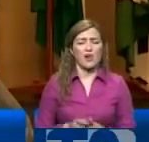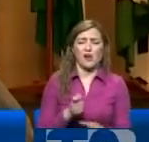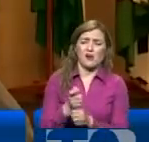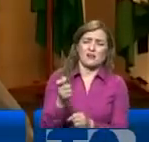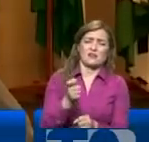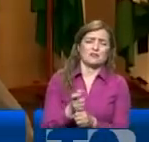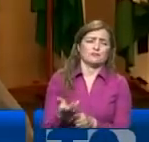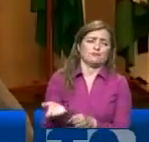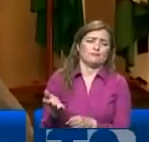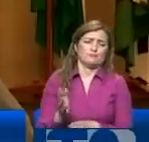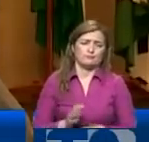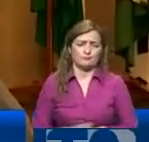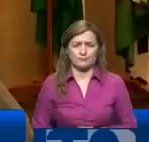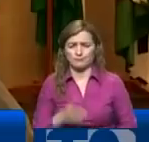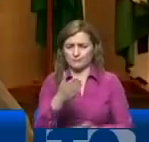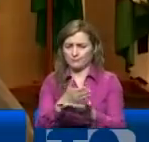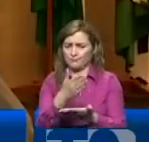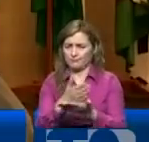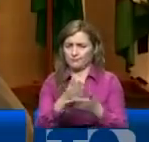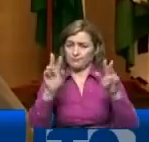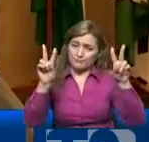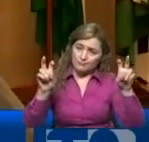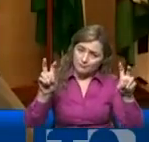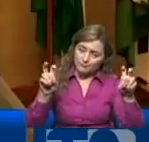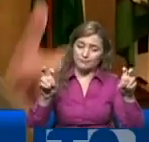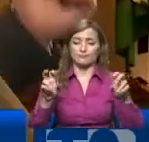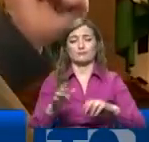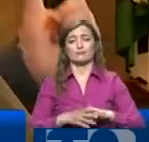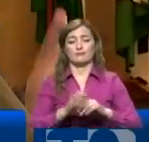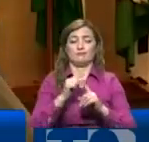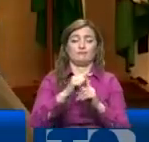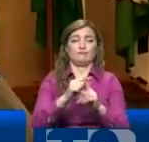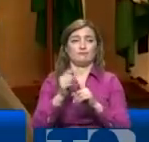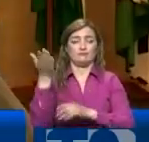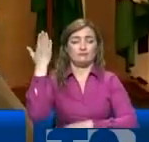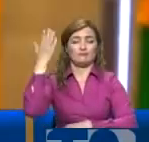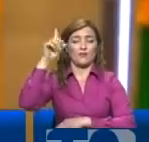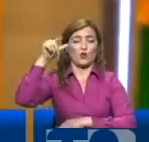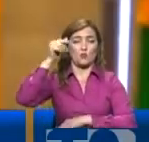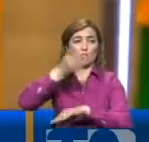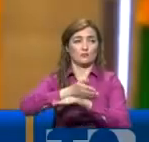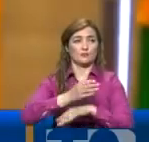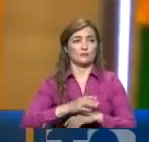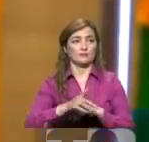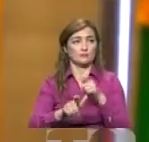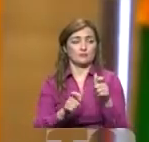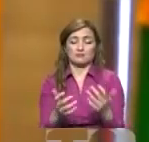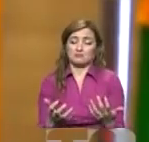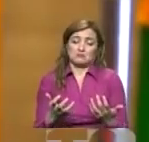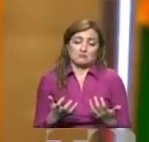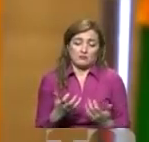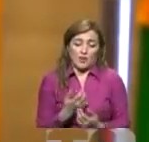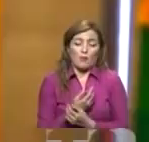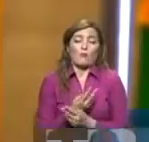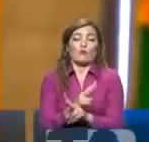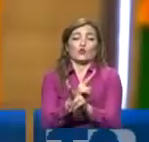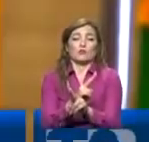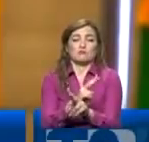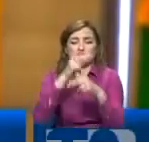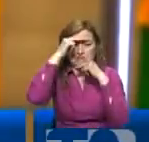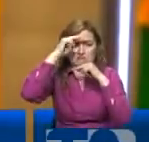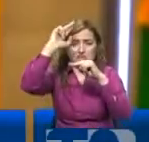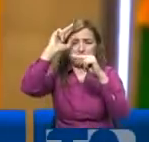persecución. Disfrazado con el tema de la injuria, como sí se dio en el anterior gobierno. Ciudadanos que quieran obviamente proteger el tema de la